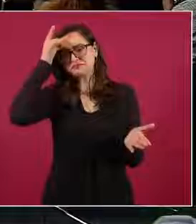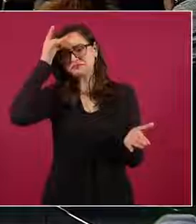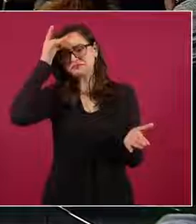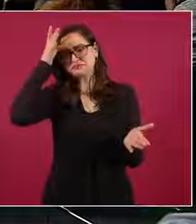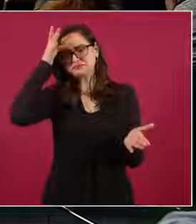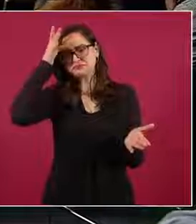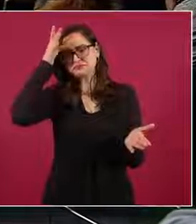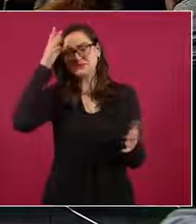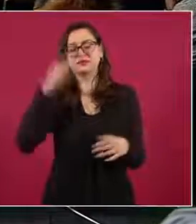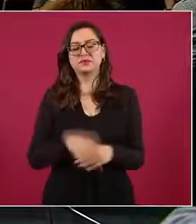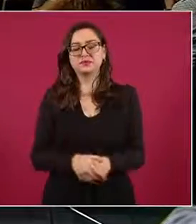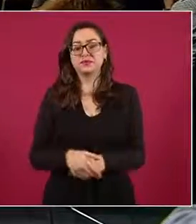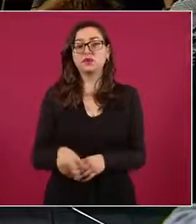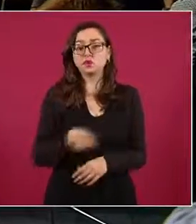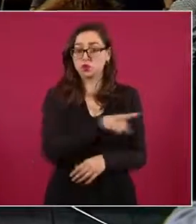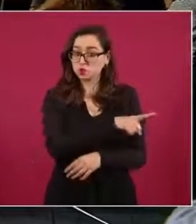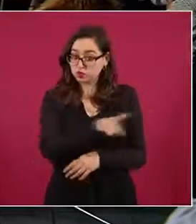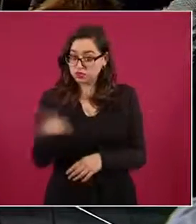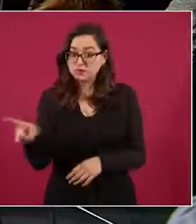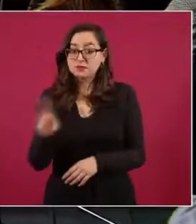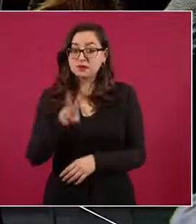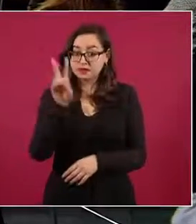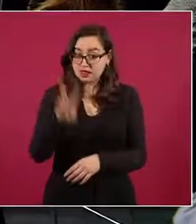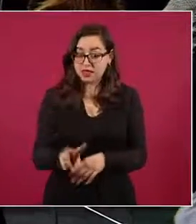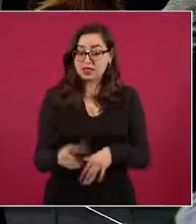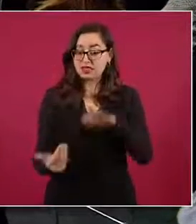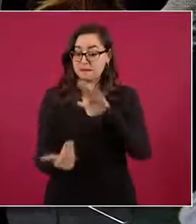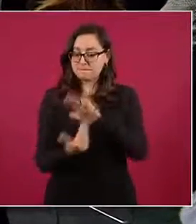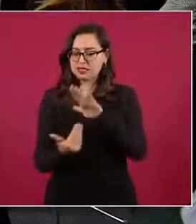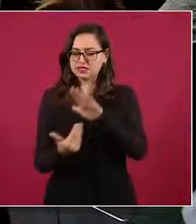Pónganlos en una mesa grande.